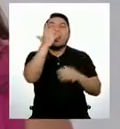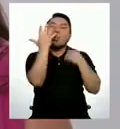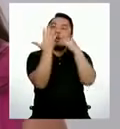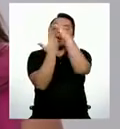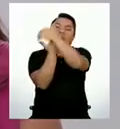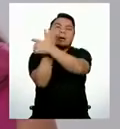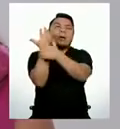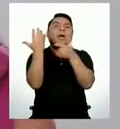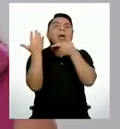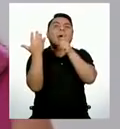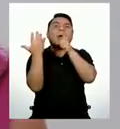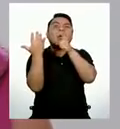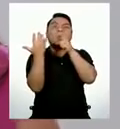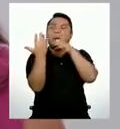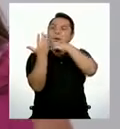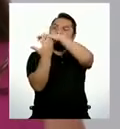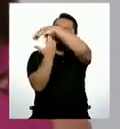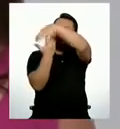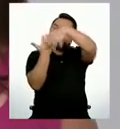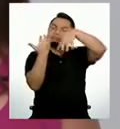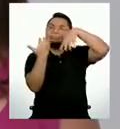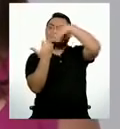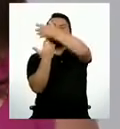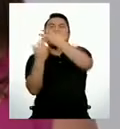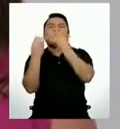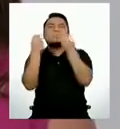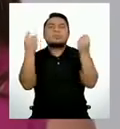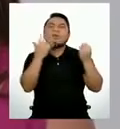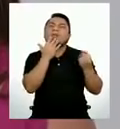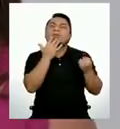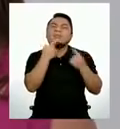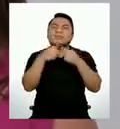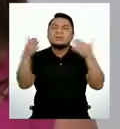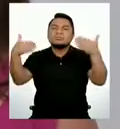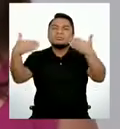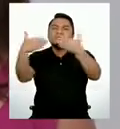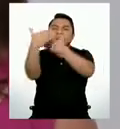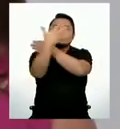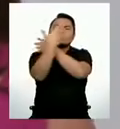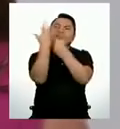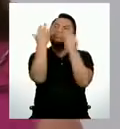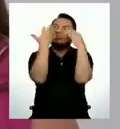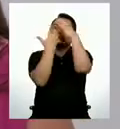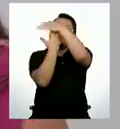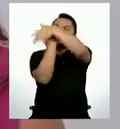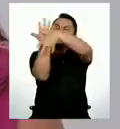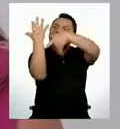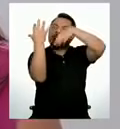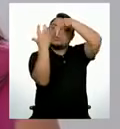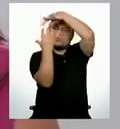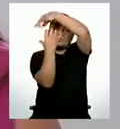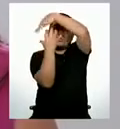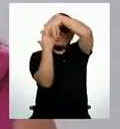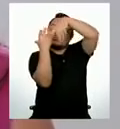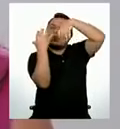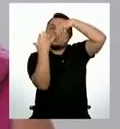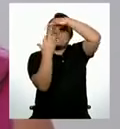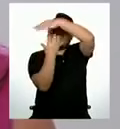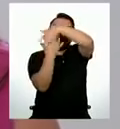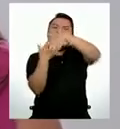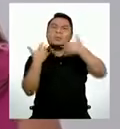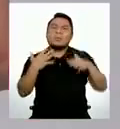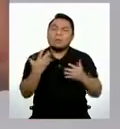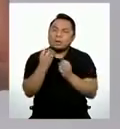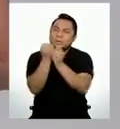tamaños y de varios colores. En su piel se veían unas uñitas brillantes y sus cuerpos eran muy